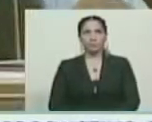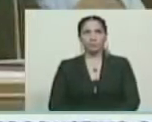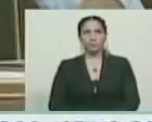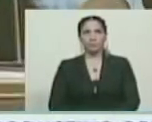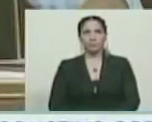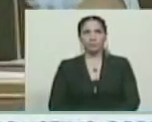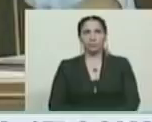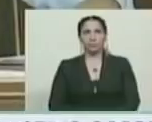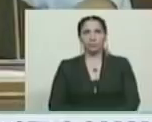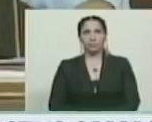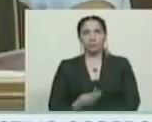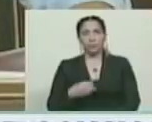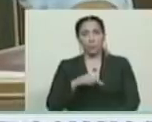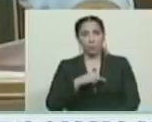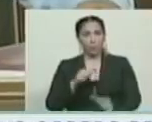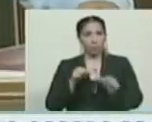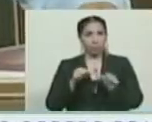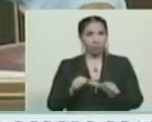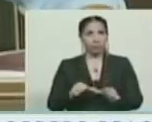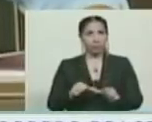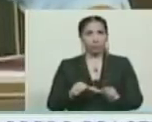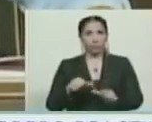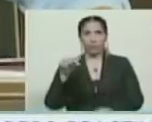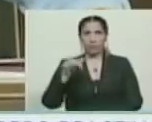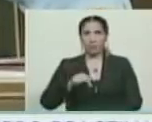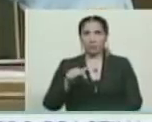Despedirse los que nos quedamos aquí, como